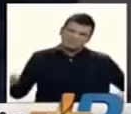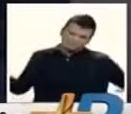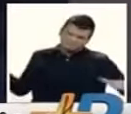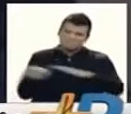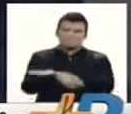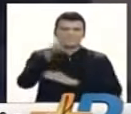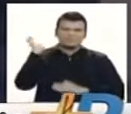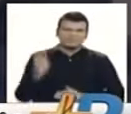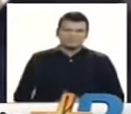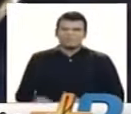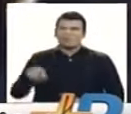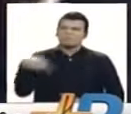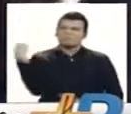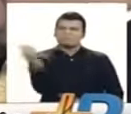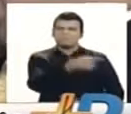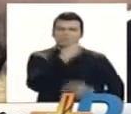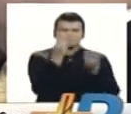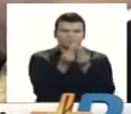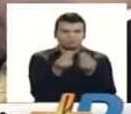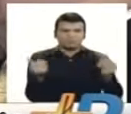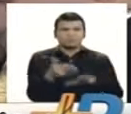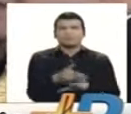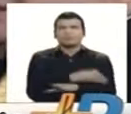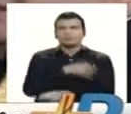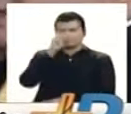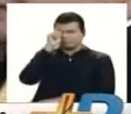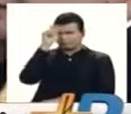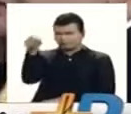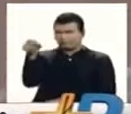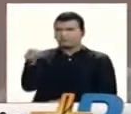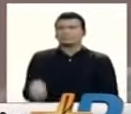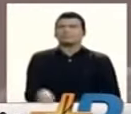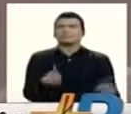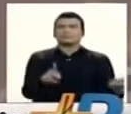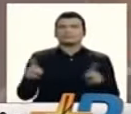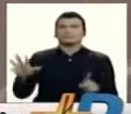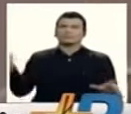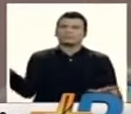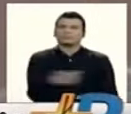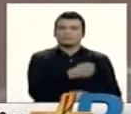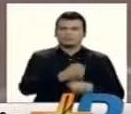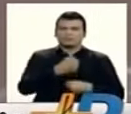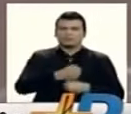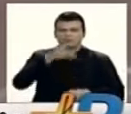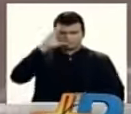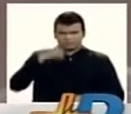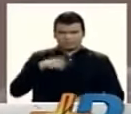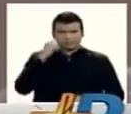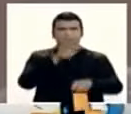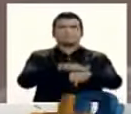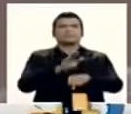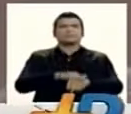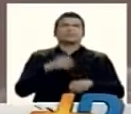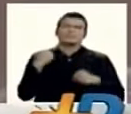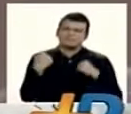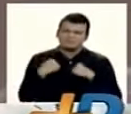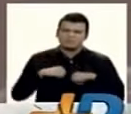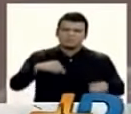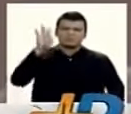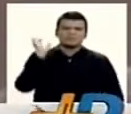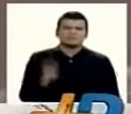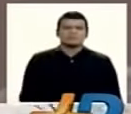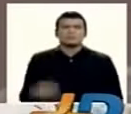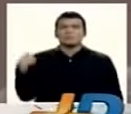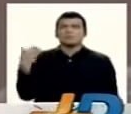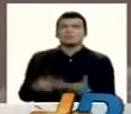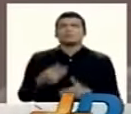arrasada. Las declaraciones de Villegas fueron hechas durante un homenaje a la fuerza pública en Bogotá. Haremos todo lo que esté a nuestro alcance para que de aquí